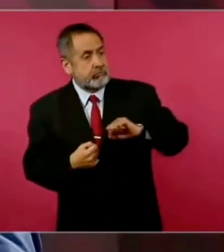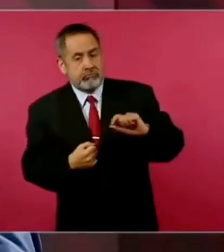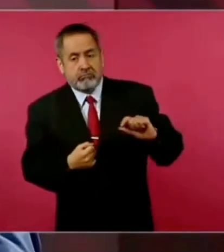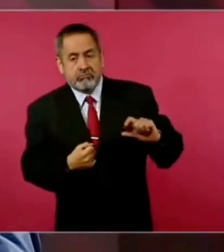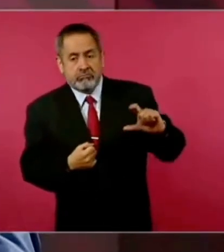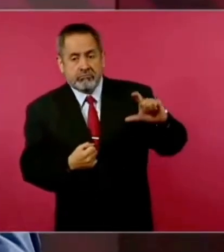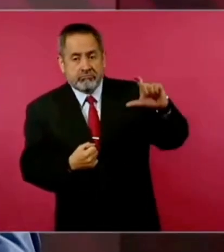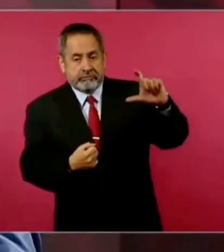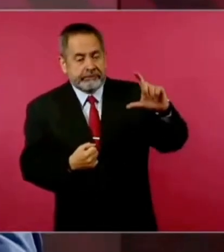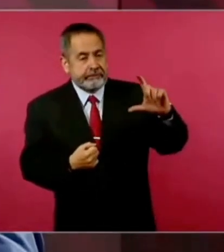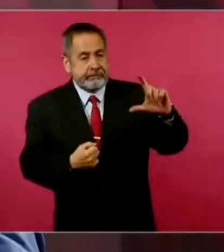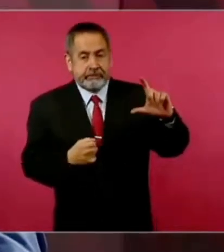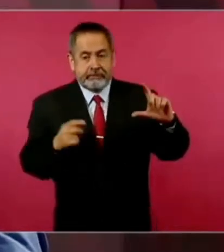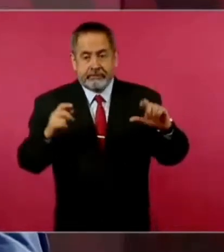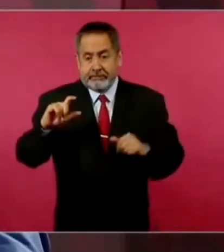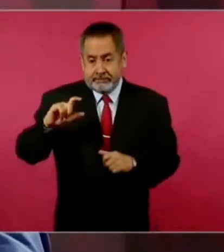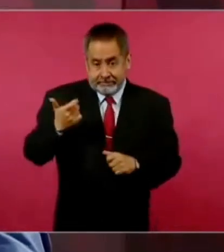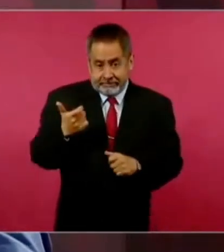el dólar con relación al peso.